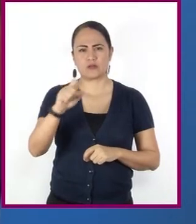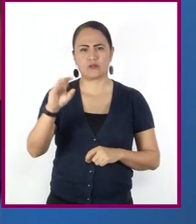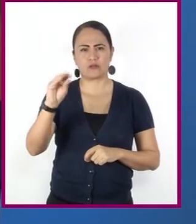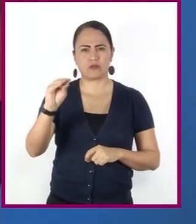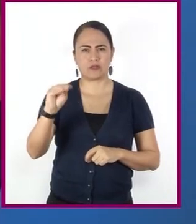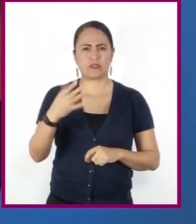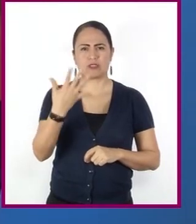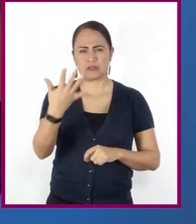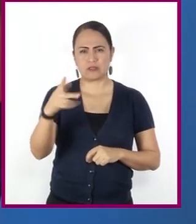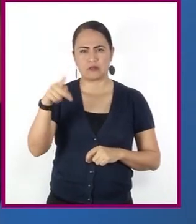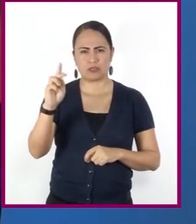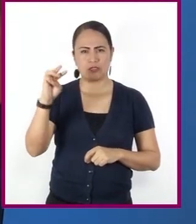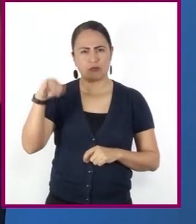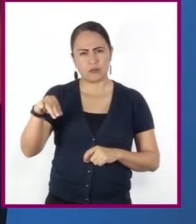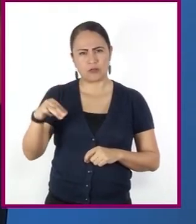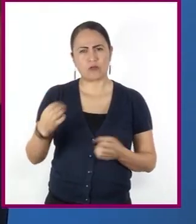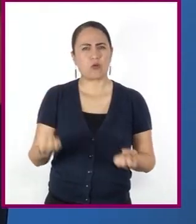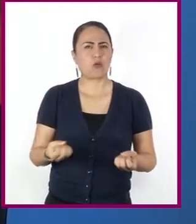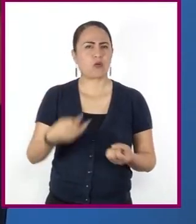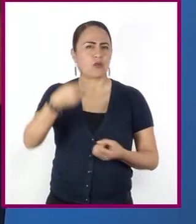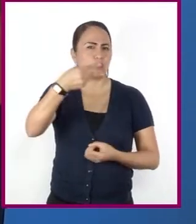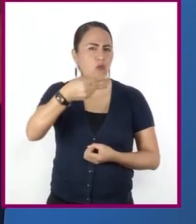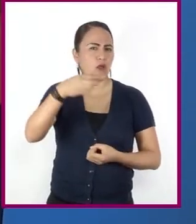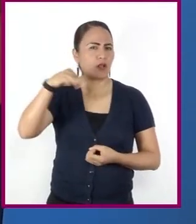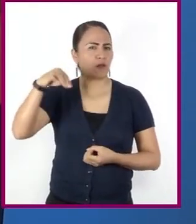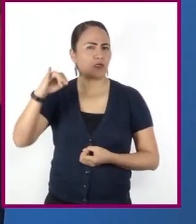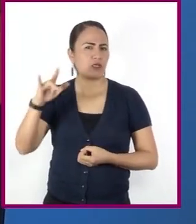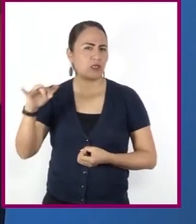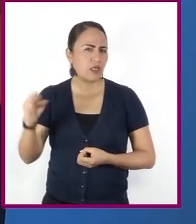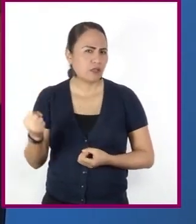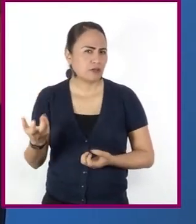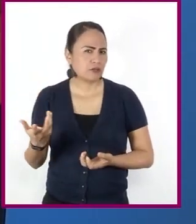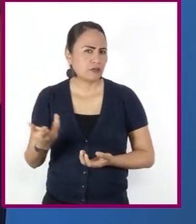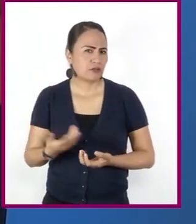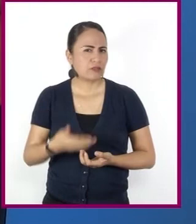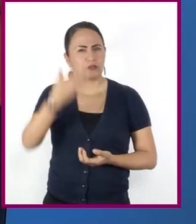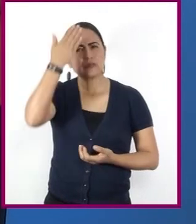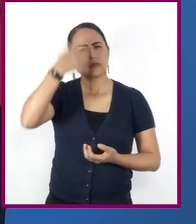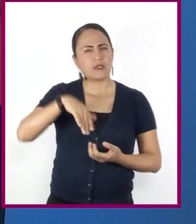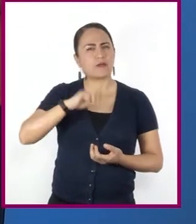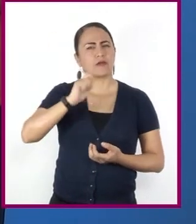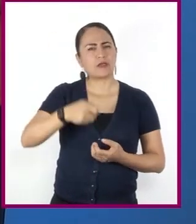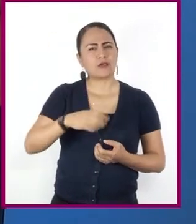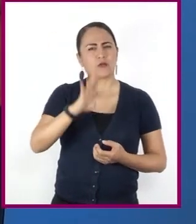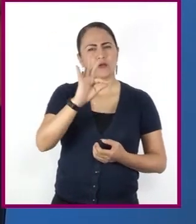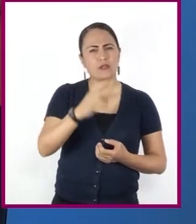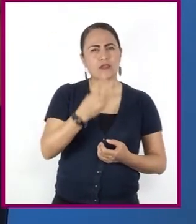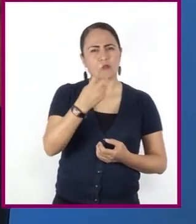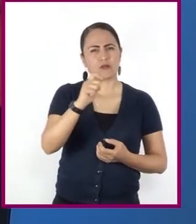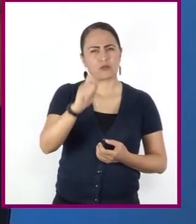42.195 kilómetros, ¿a cuántas millas equivale? Para saberlo, multiplico